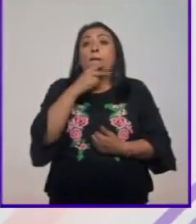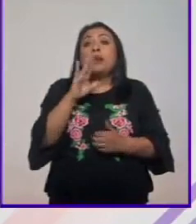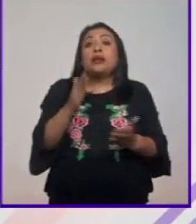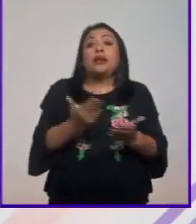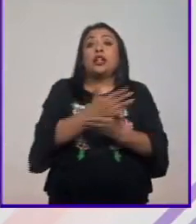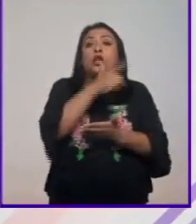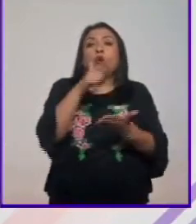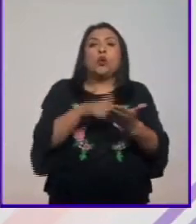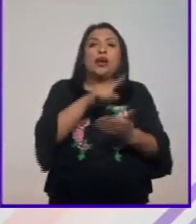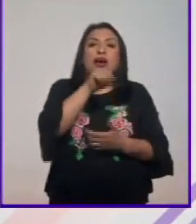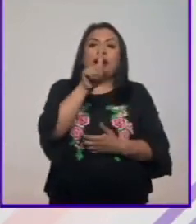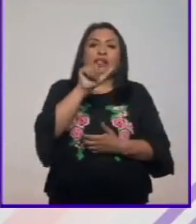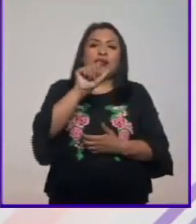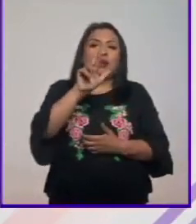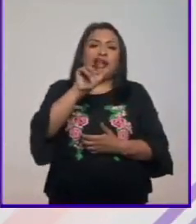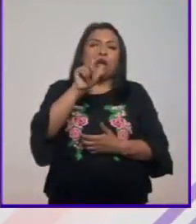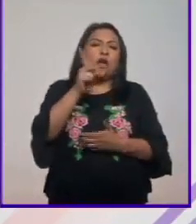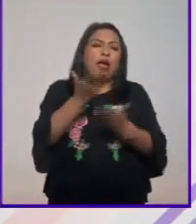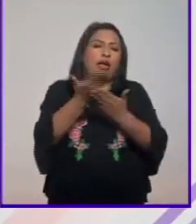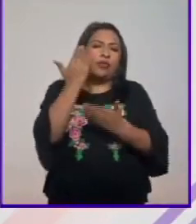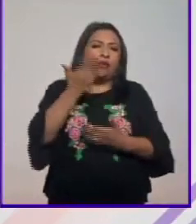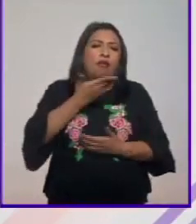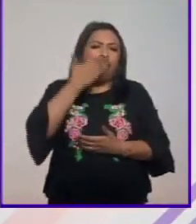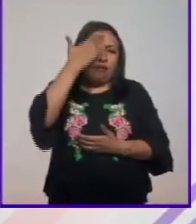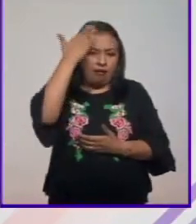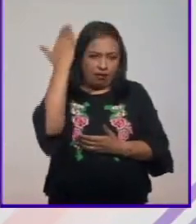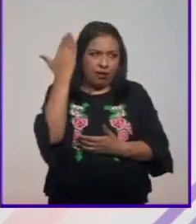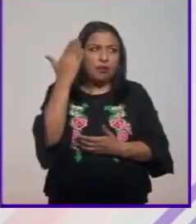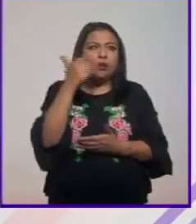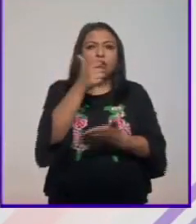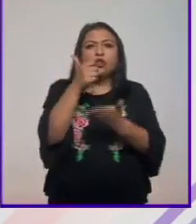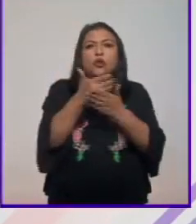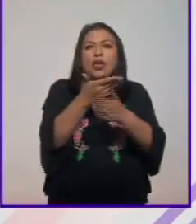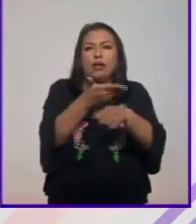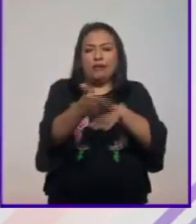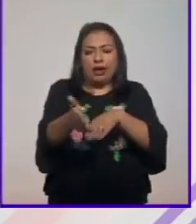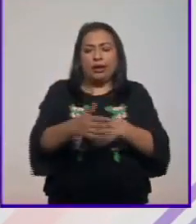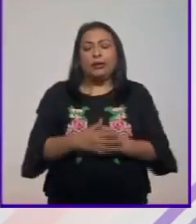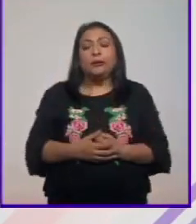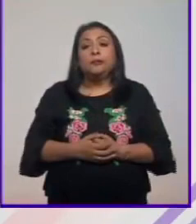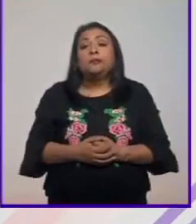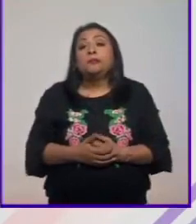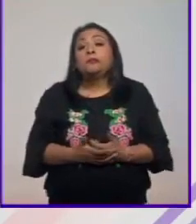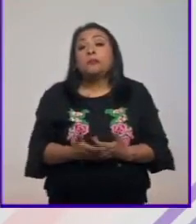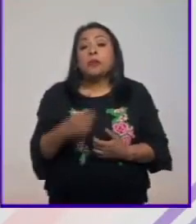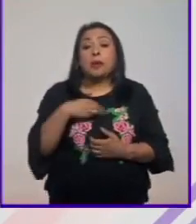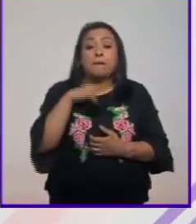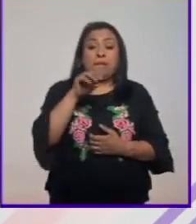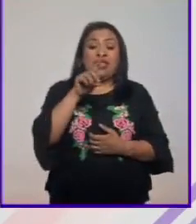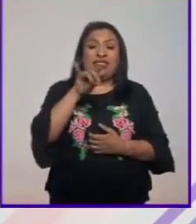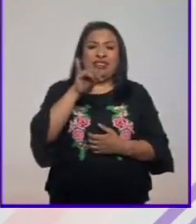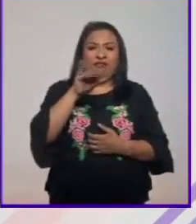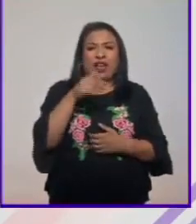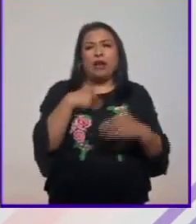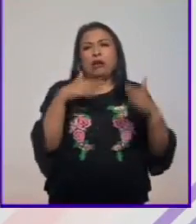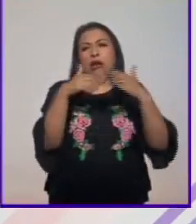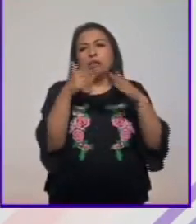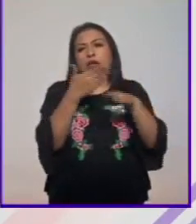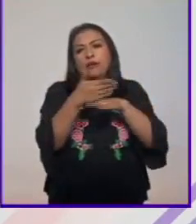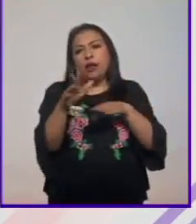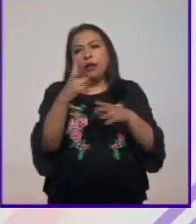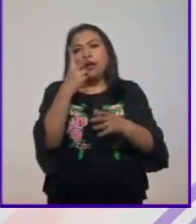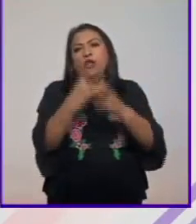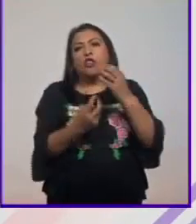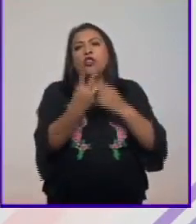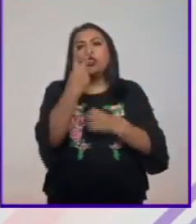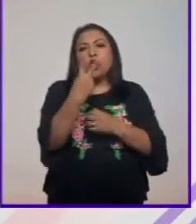nacido en Zaragoza, cuando Zaragoza era árabe y se llamaba Medina Albaida, la ciudad blanca. Y bueno, Medina Albaida, Casa Blanca, entonces el proyecto se llama